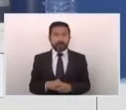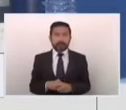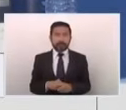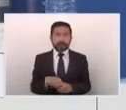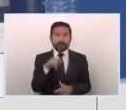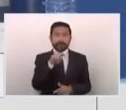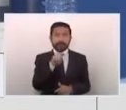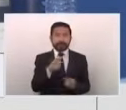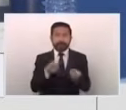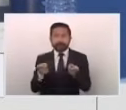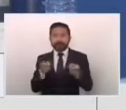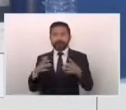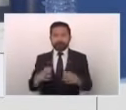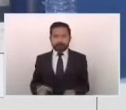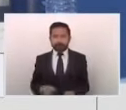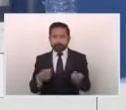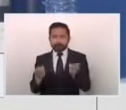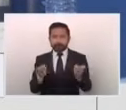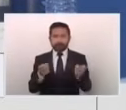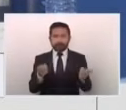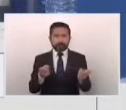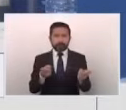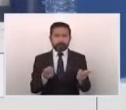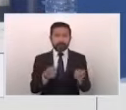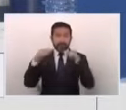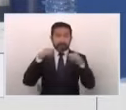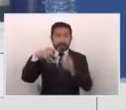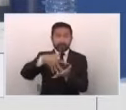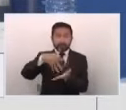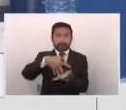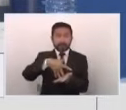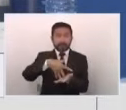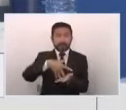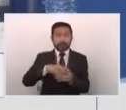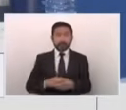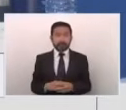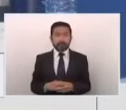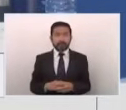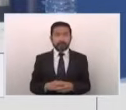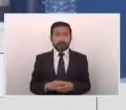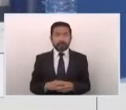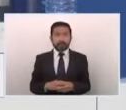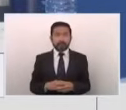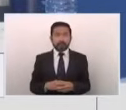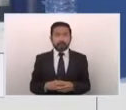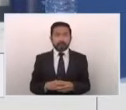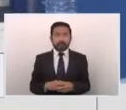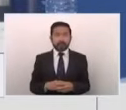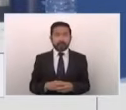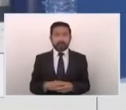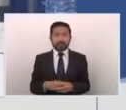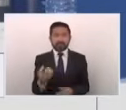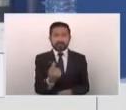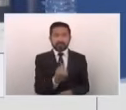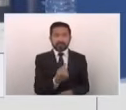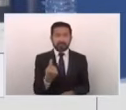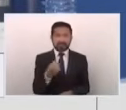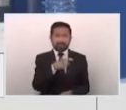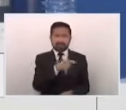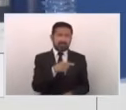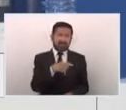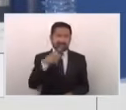Esa gobernabilidad, esa democracia que algunos sinvergüenzas